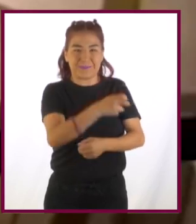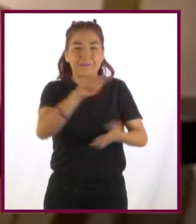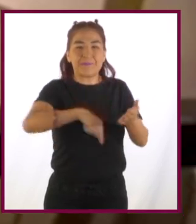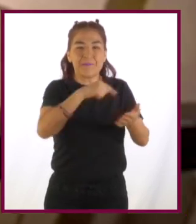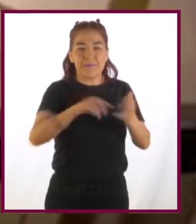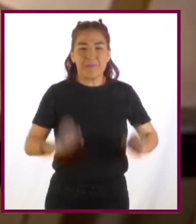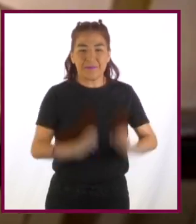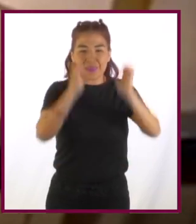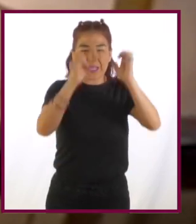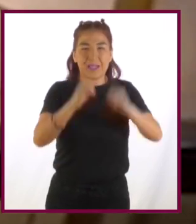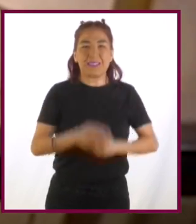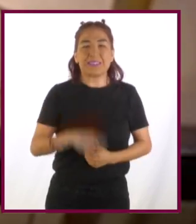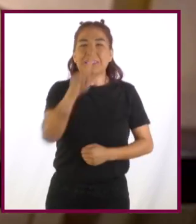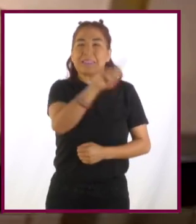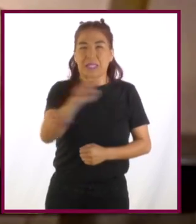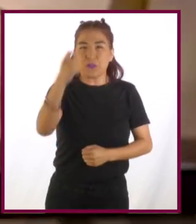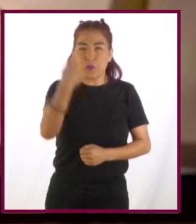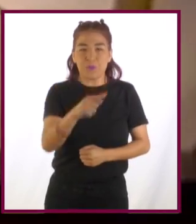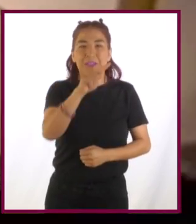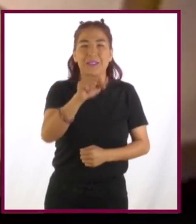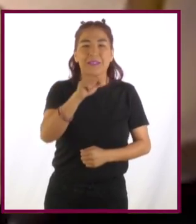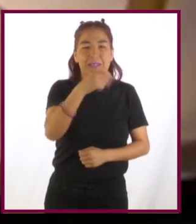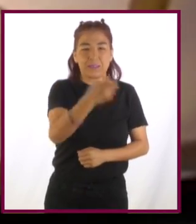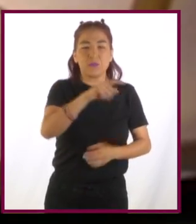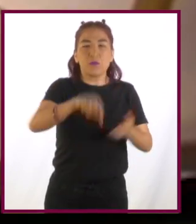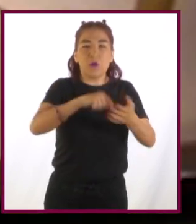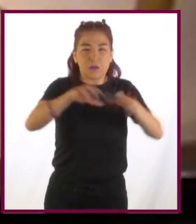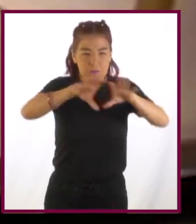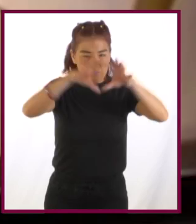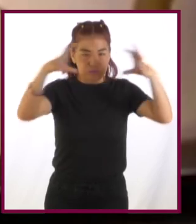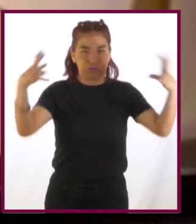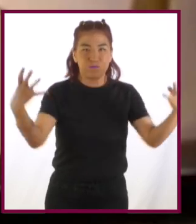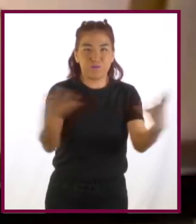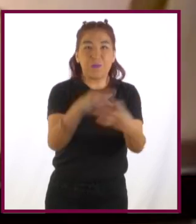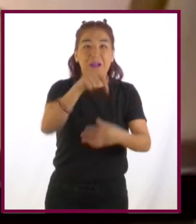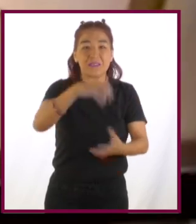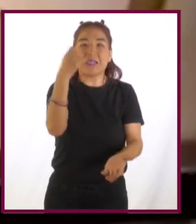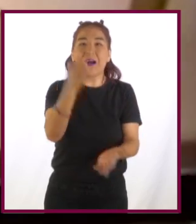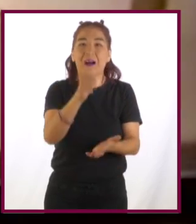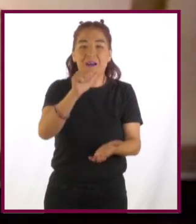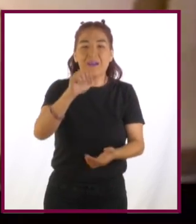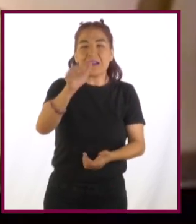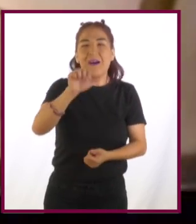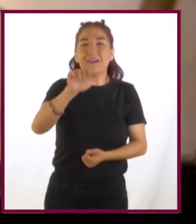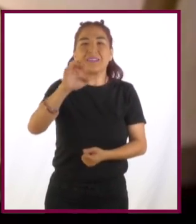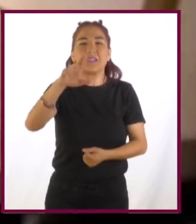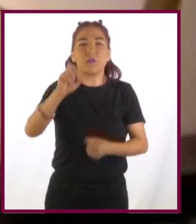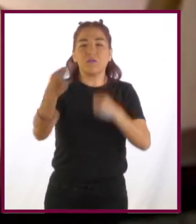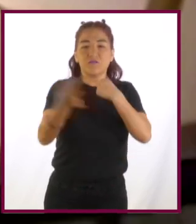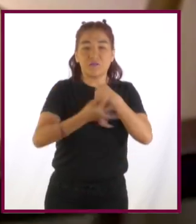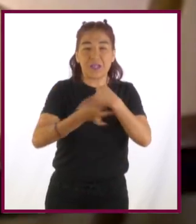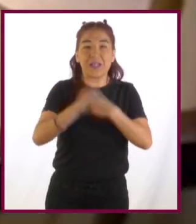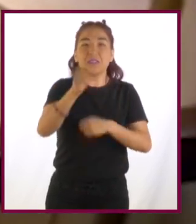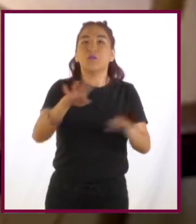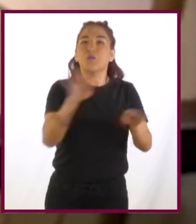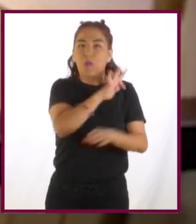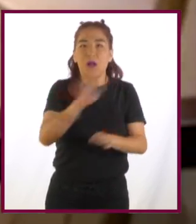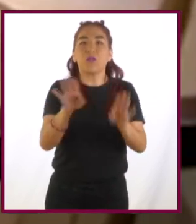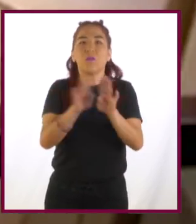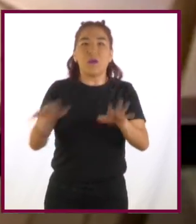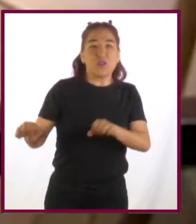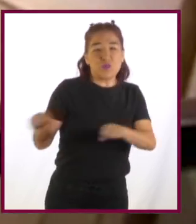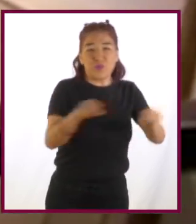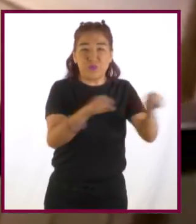por ejemplo, el Taipei 101, tiene en el piso 92 una bola de acero de 680 toneladas, capaz de